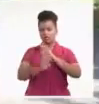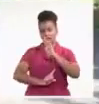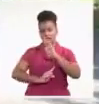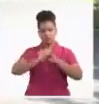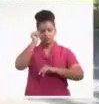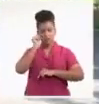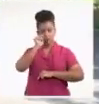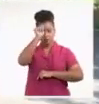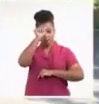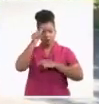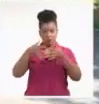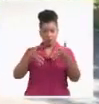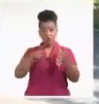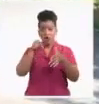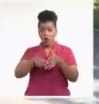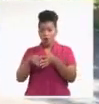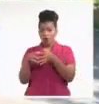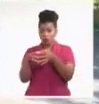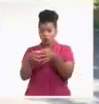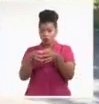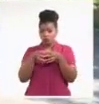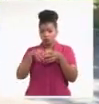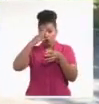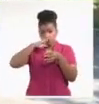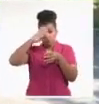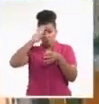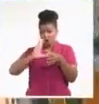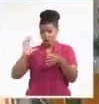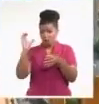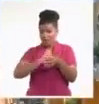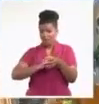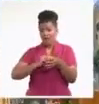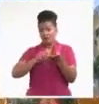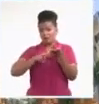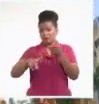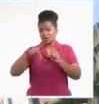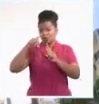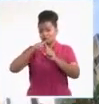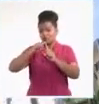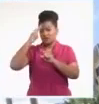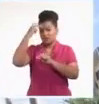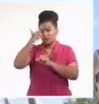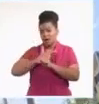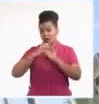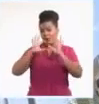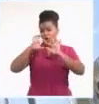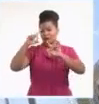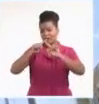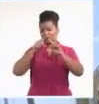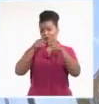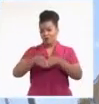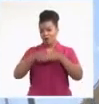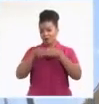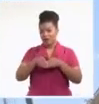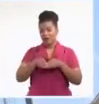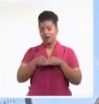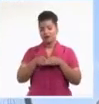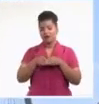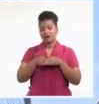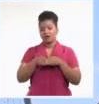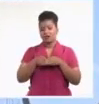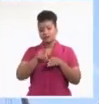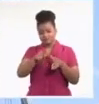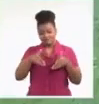que estamos recibiendo fuerzas del país, de Tuna, de Ciego de Ávila, de Guantánamo, de Granma, con ese